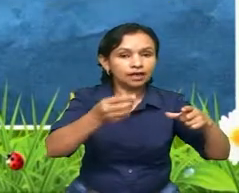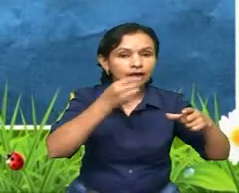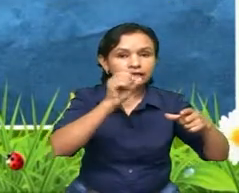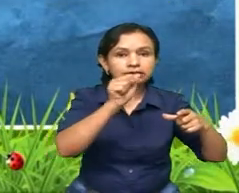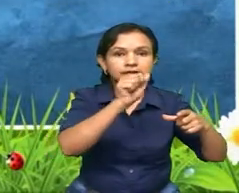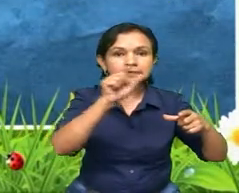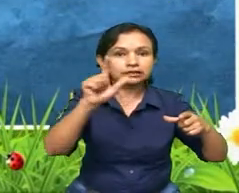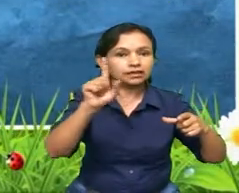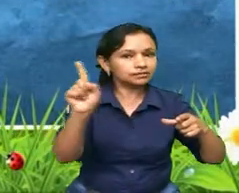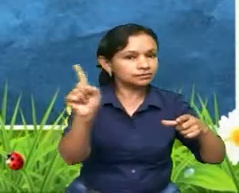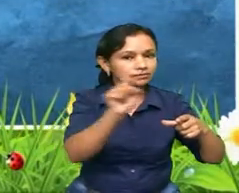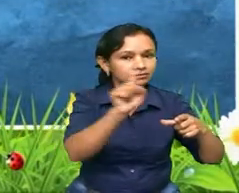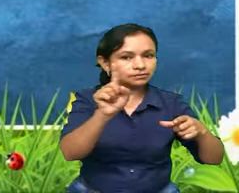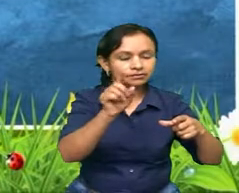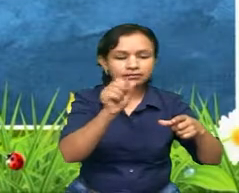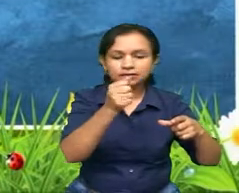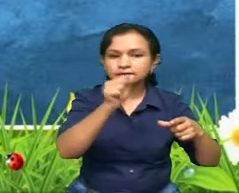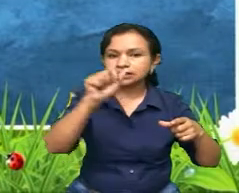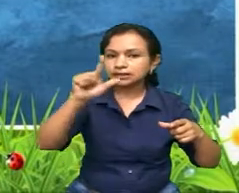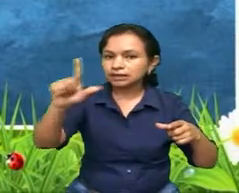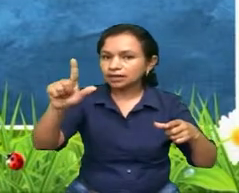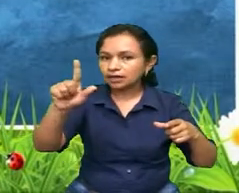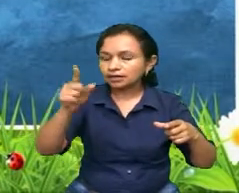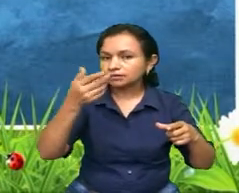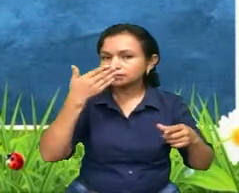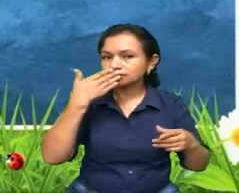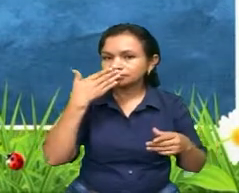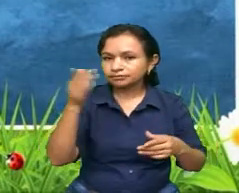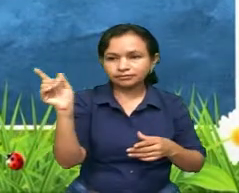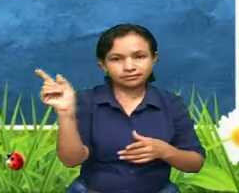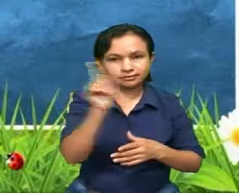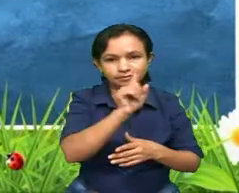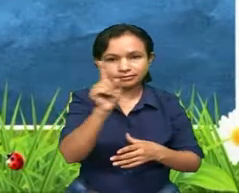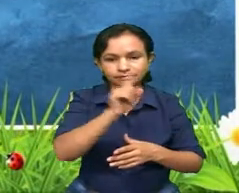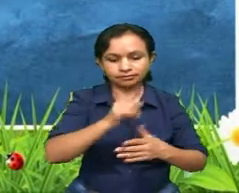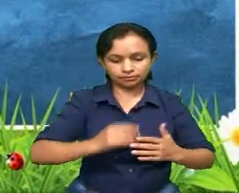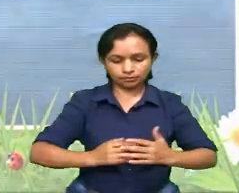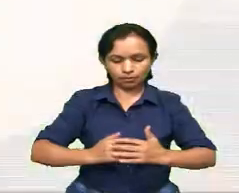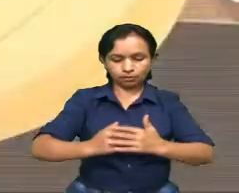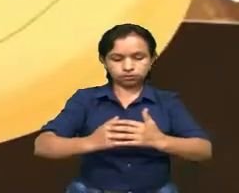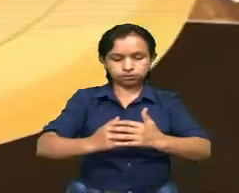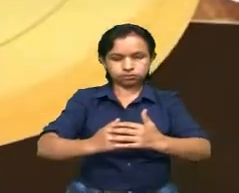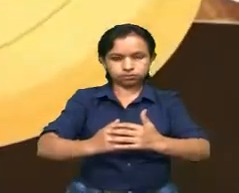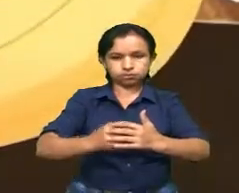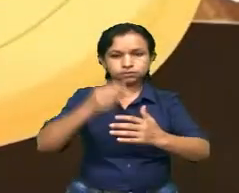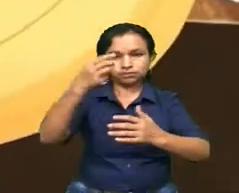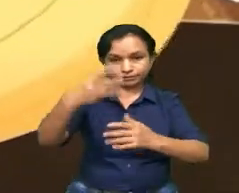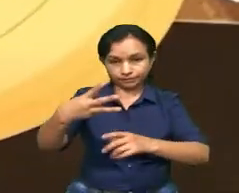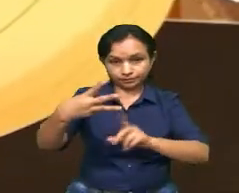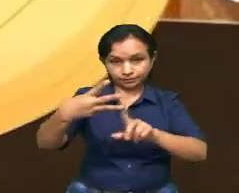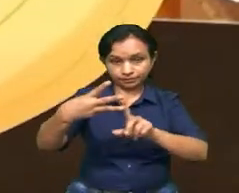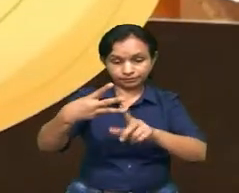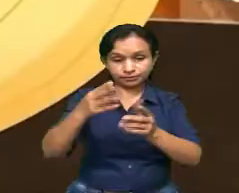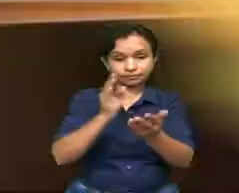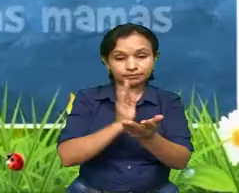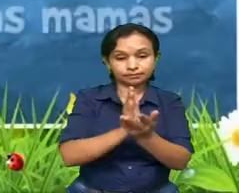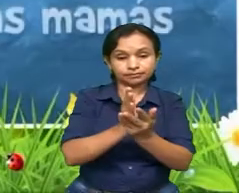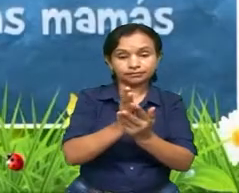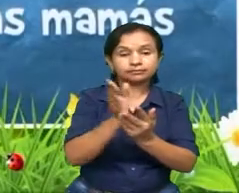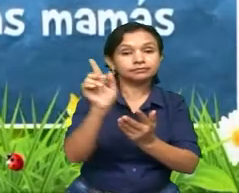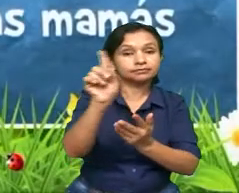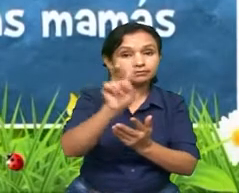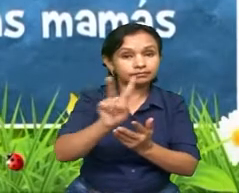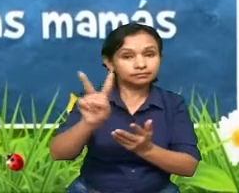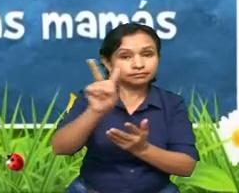salada, ya que el exceso de sal no es recomendable durante el embarazo. 3. Plátanos.